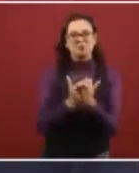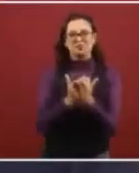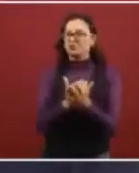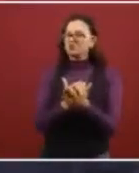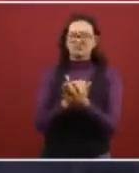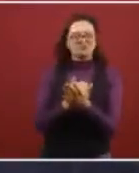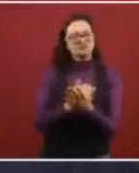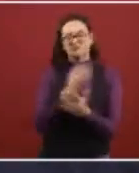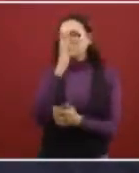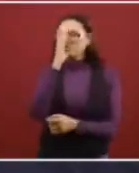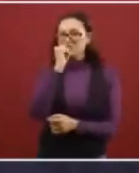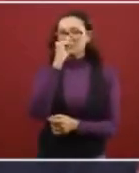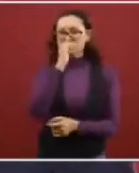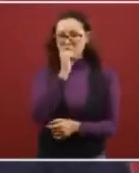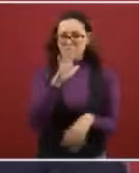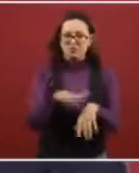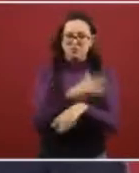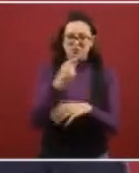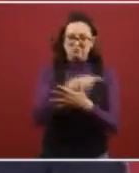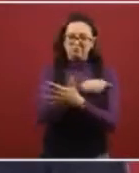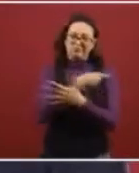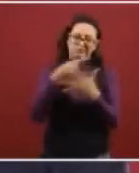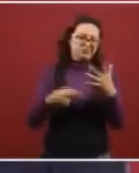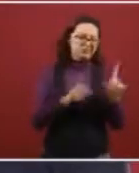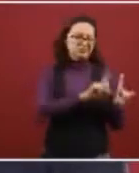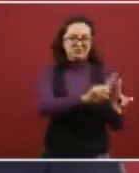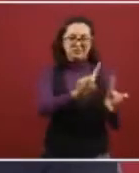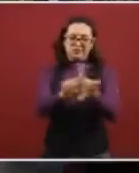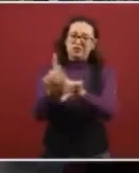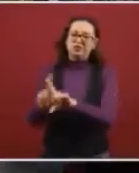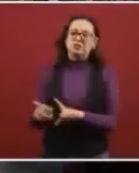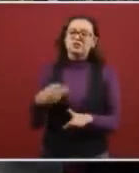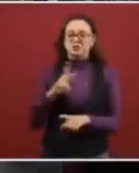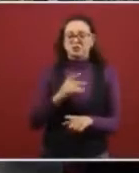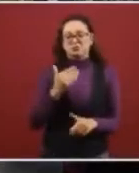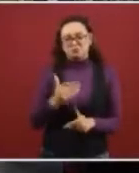razones, pero because, vamos avanzando. But we're advancing.